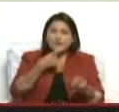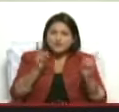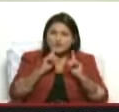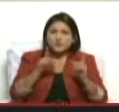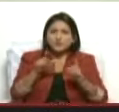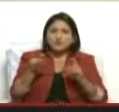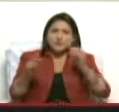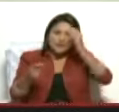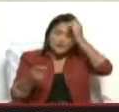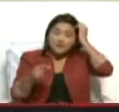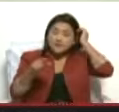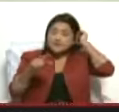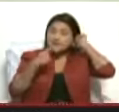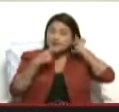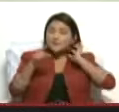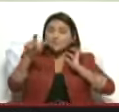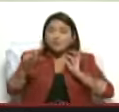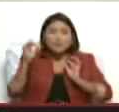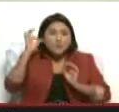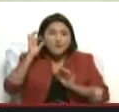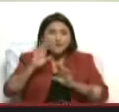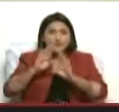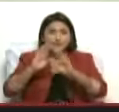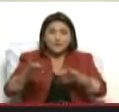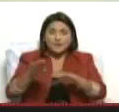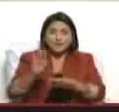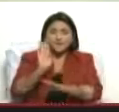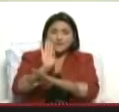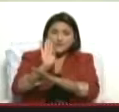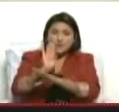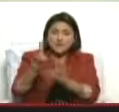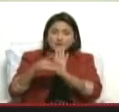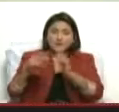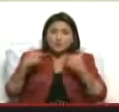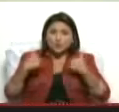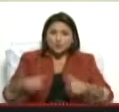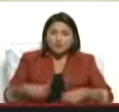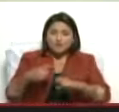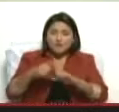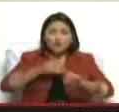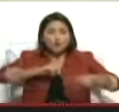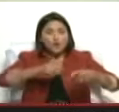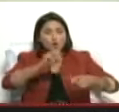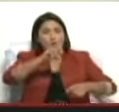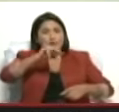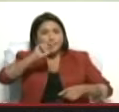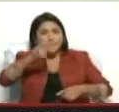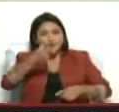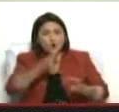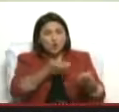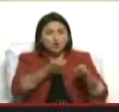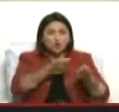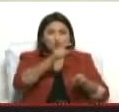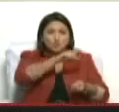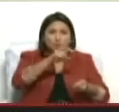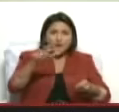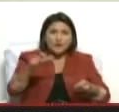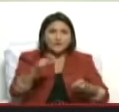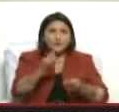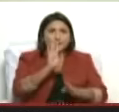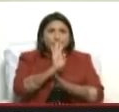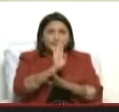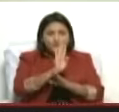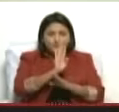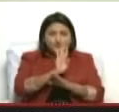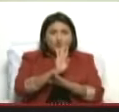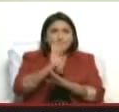defensora de los derechos humanos y coordinadora de la ong control ciudadano para la seguridad y defensa